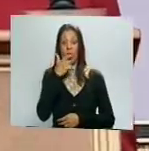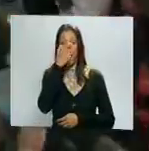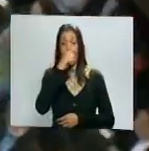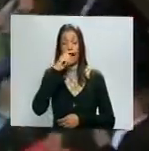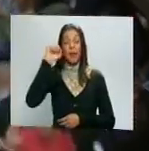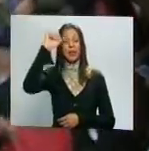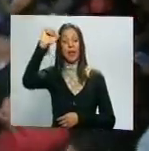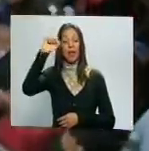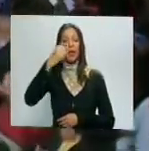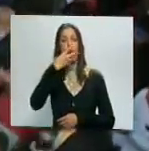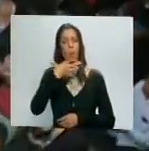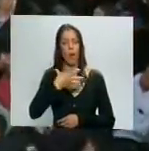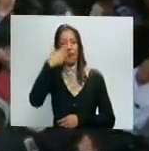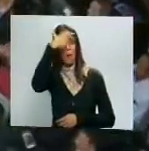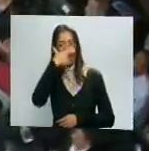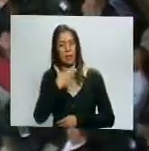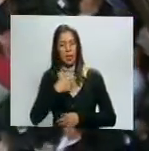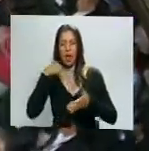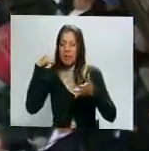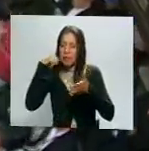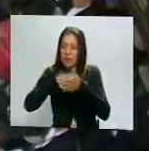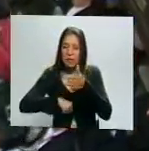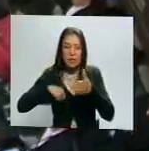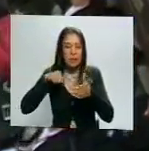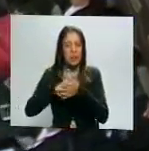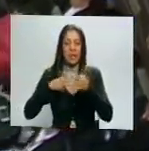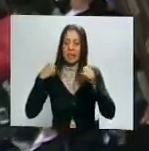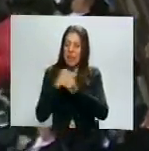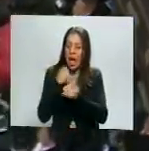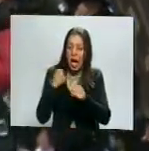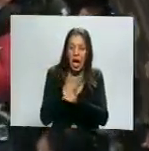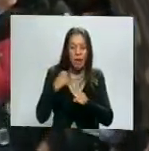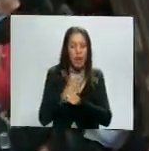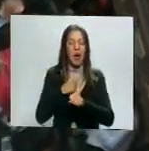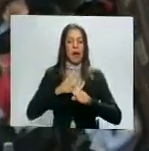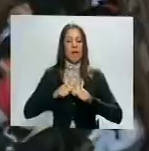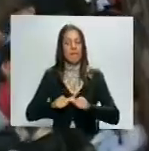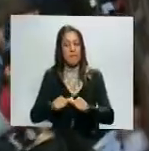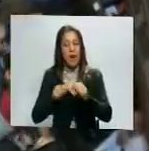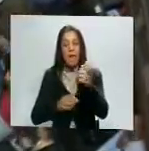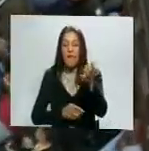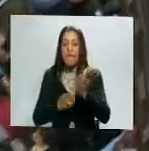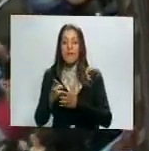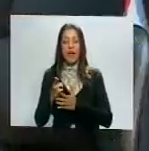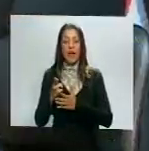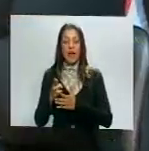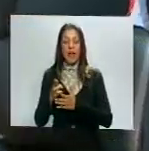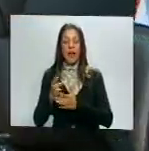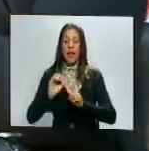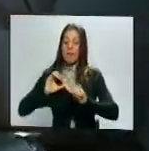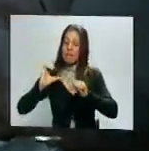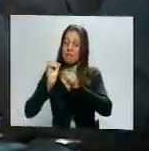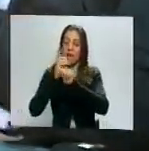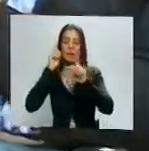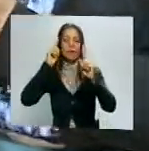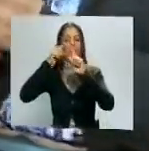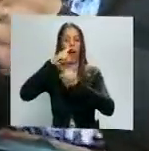es un trabajador incansable, es leal hasta el infinito y más